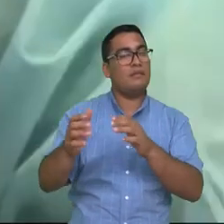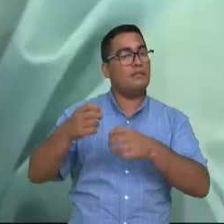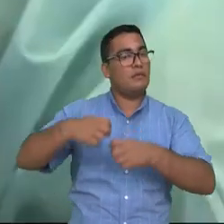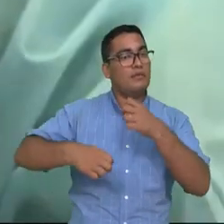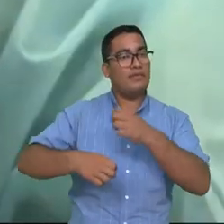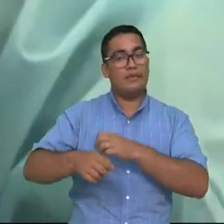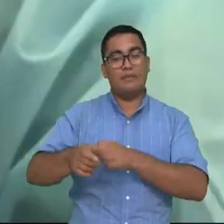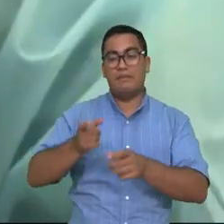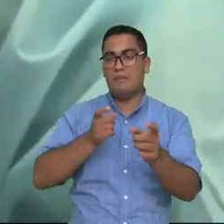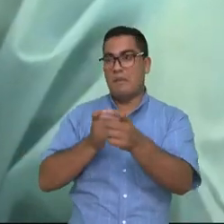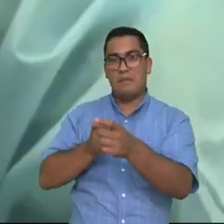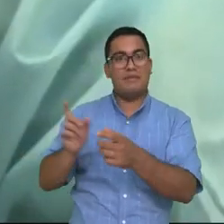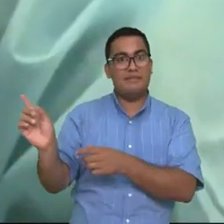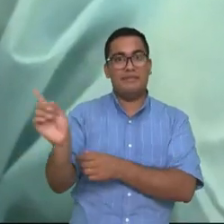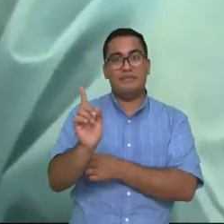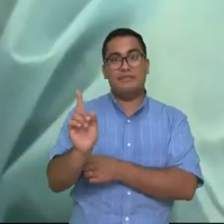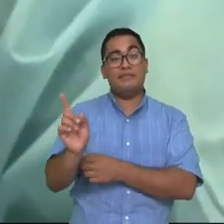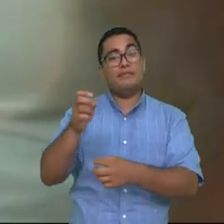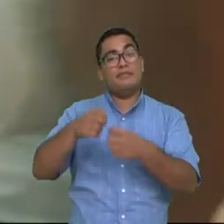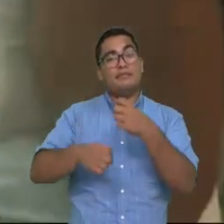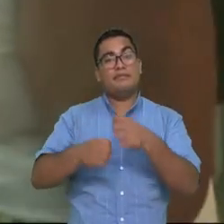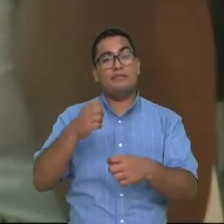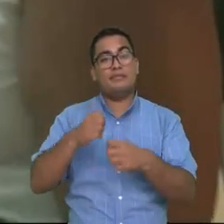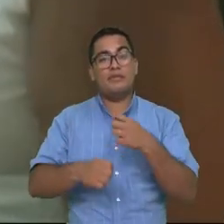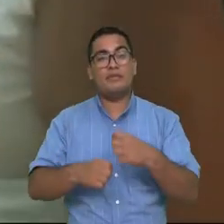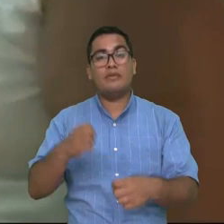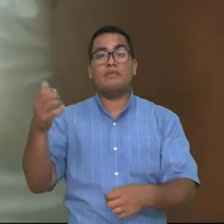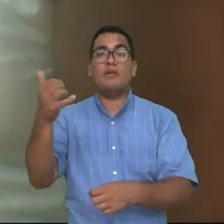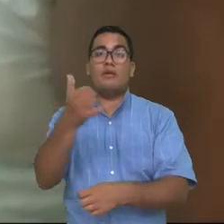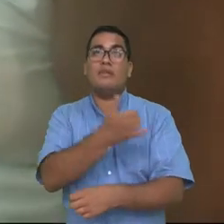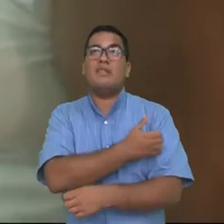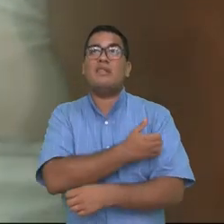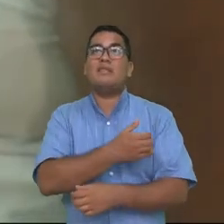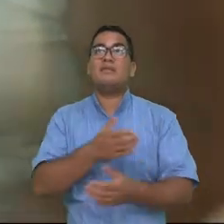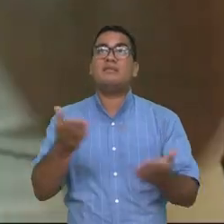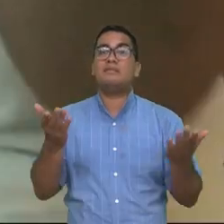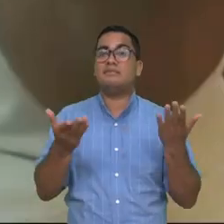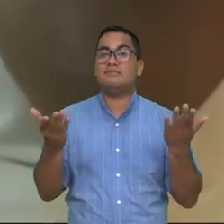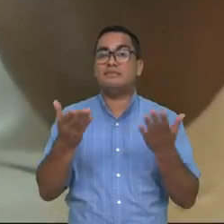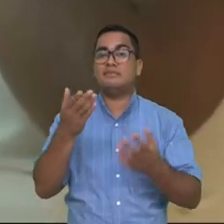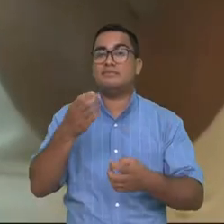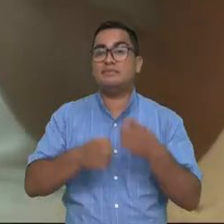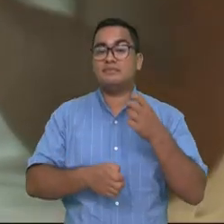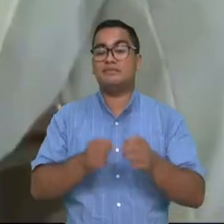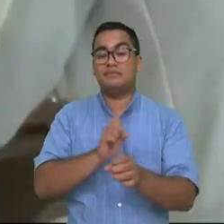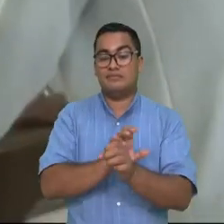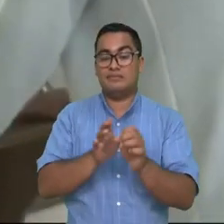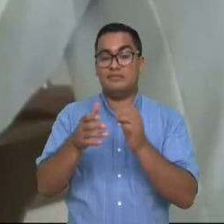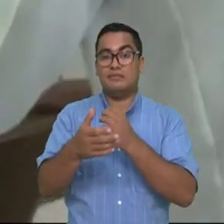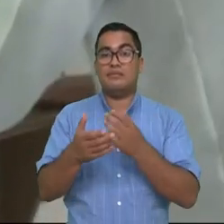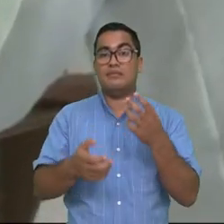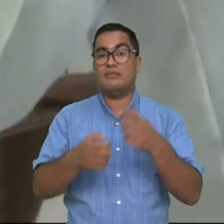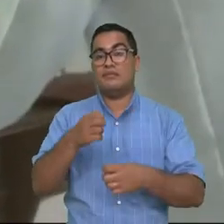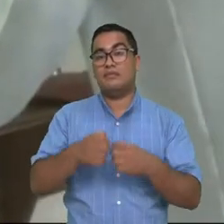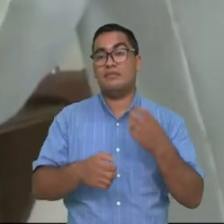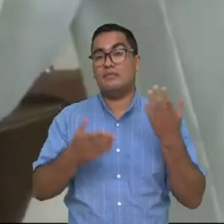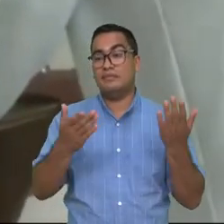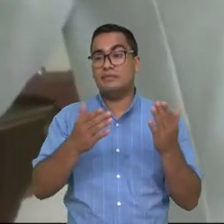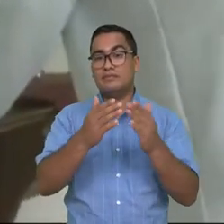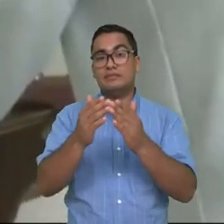enfrentamientos armados para no sobrecargar la capacidad del sistema sanitario en medio de la pandemia de coronavirus que azota esta